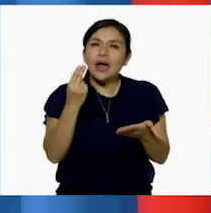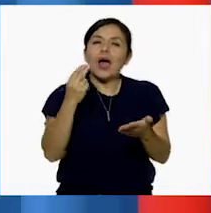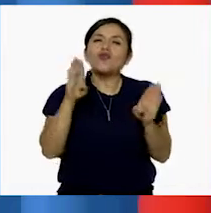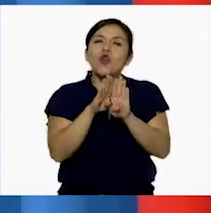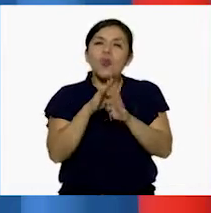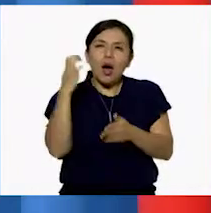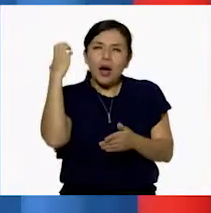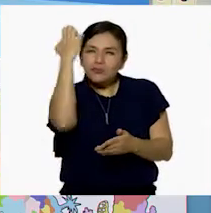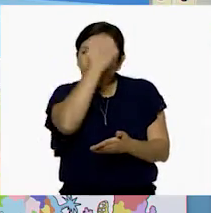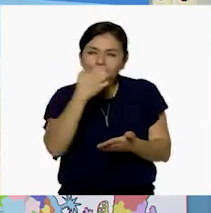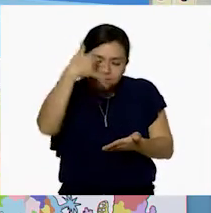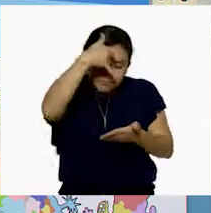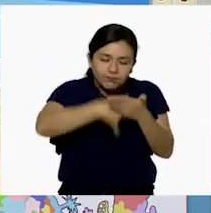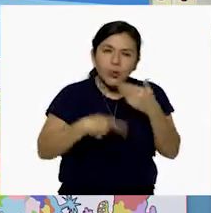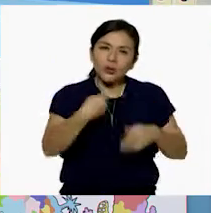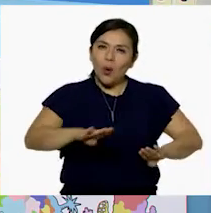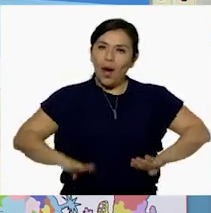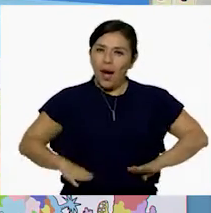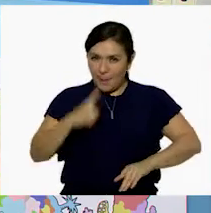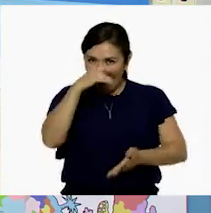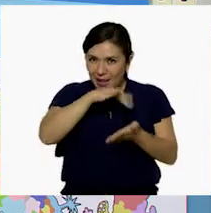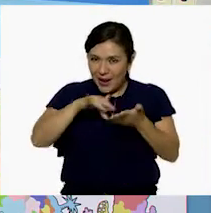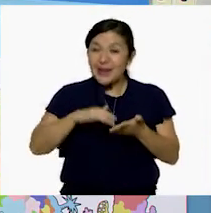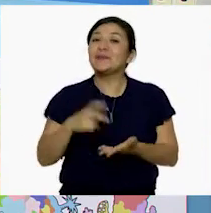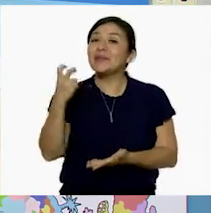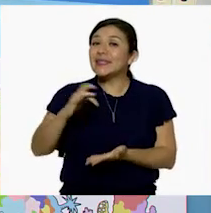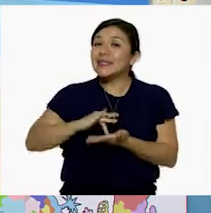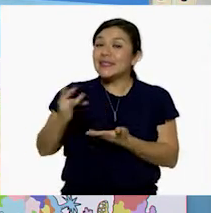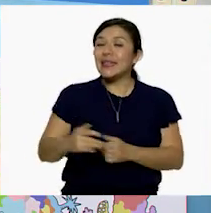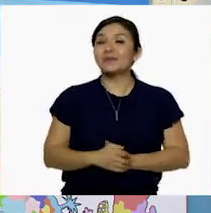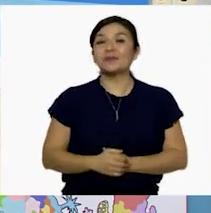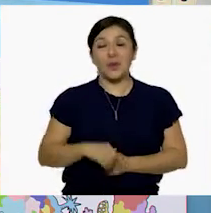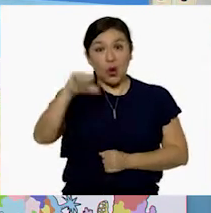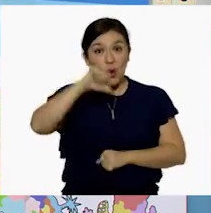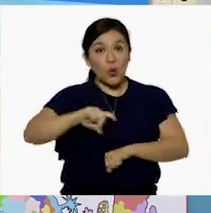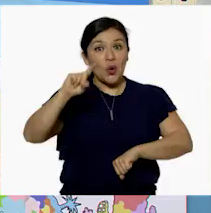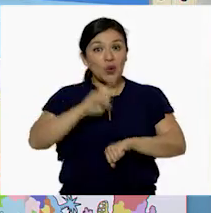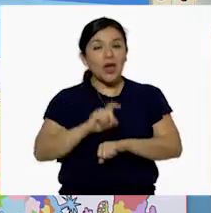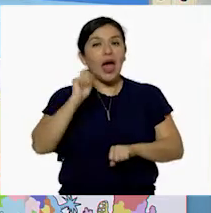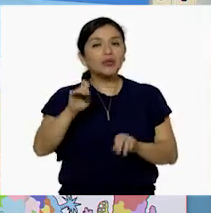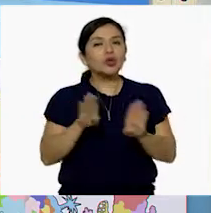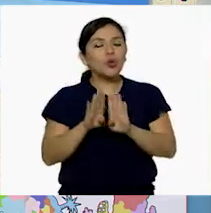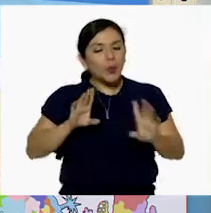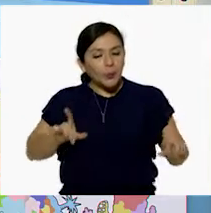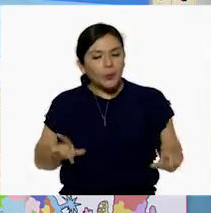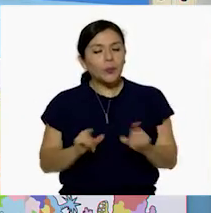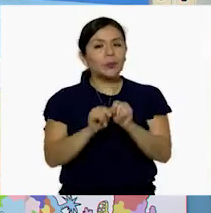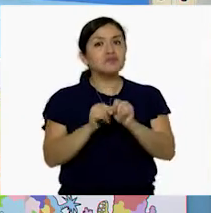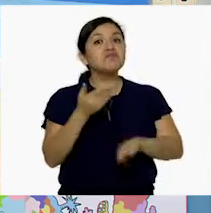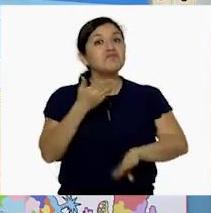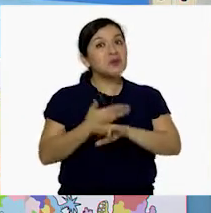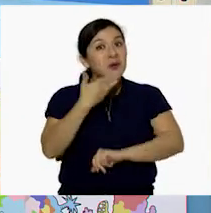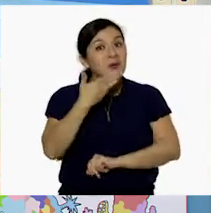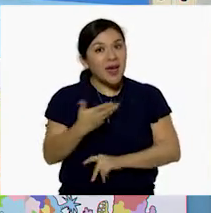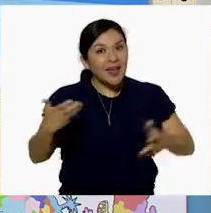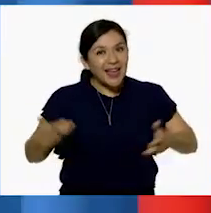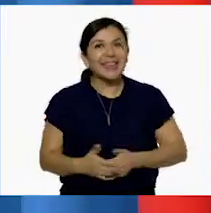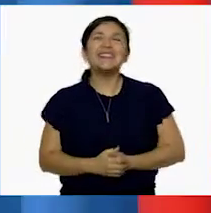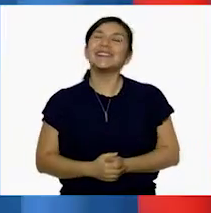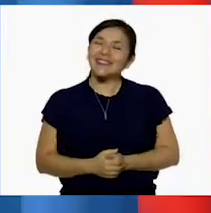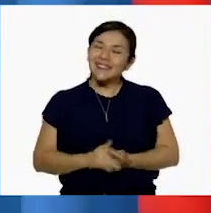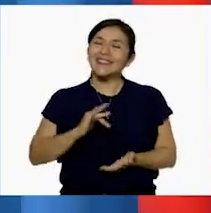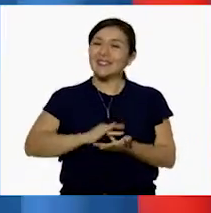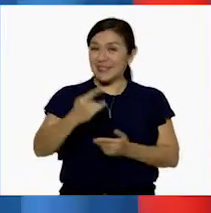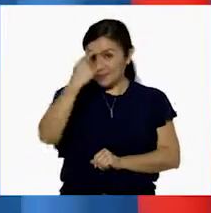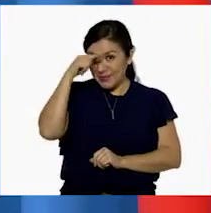clase de textos. Muchísimas gracias, María. Se trató de una recapitulación muy precisa. Muchas gracias